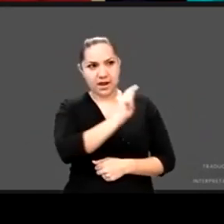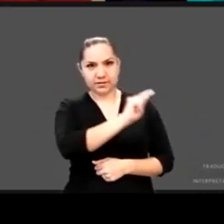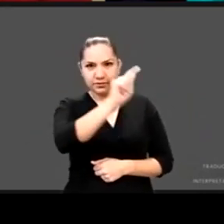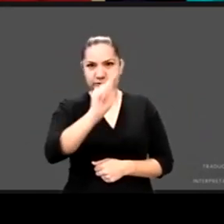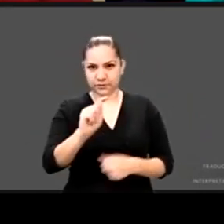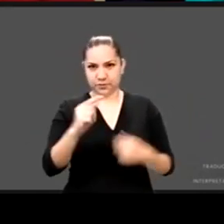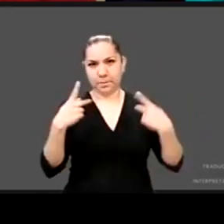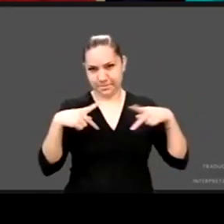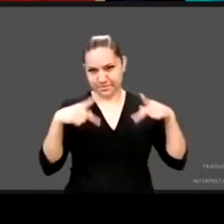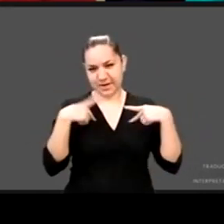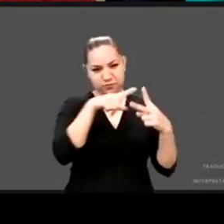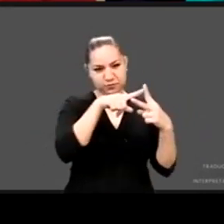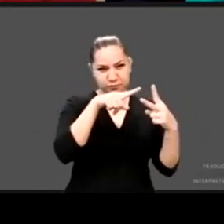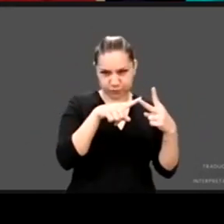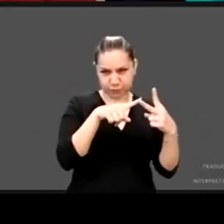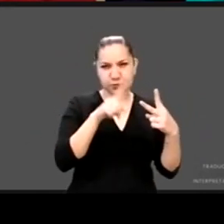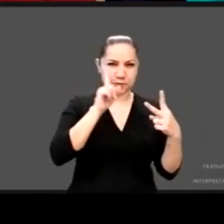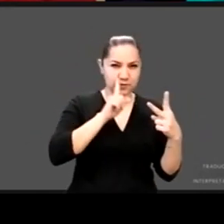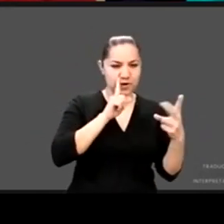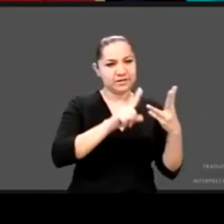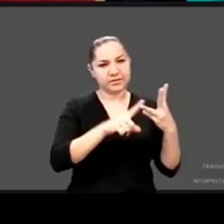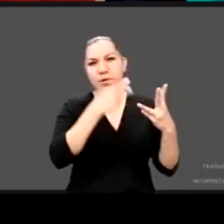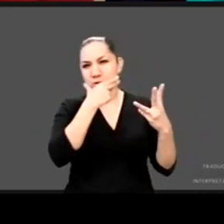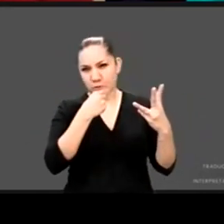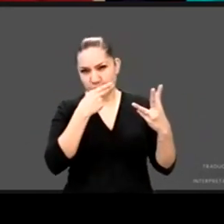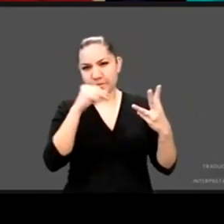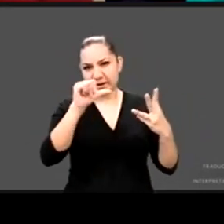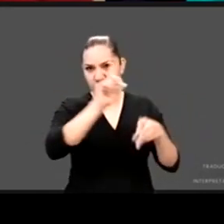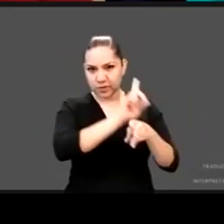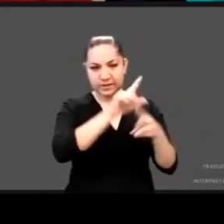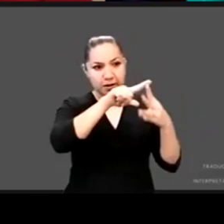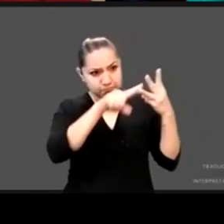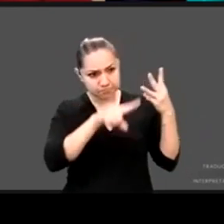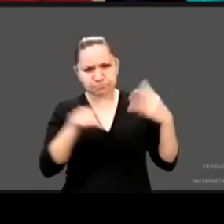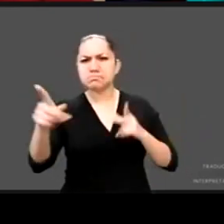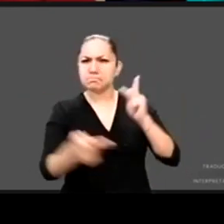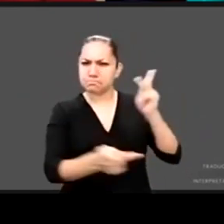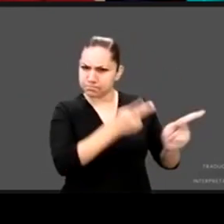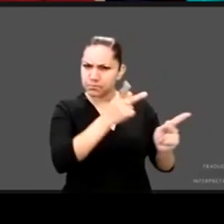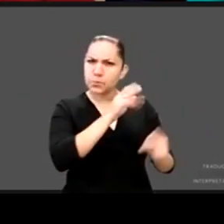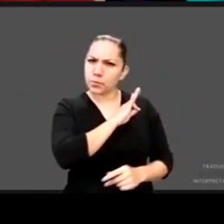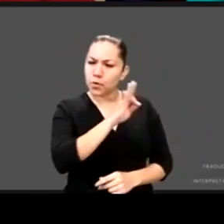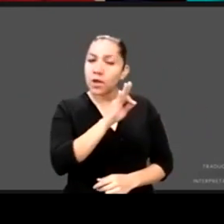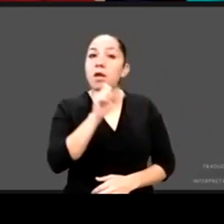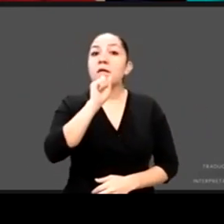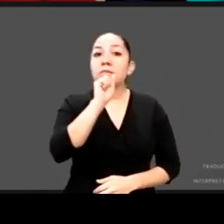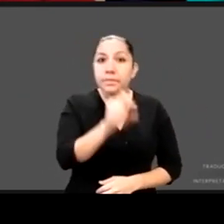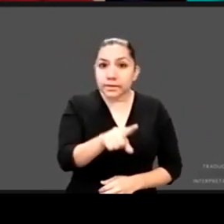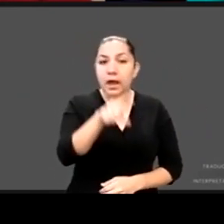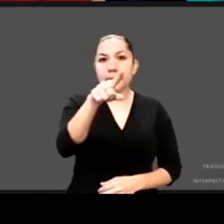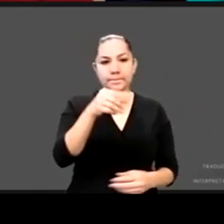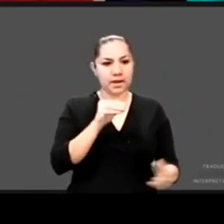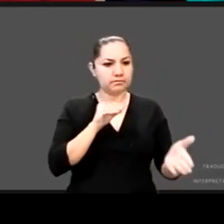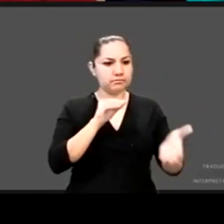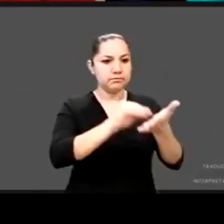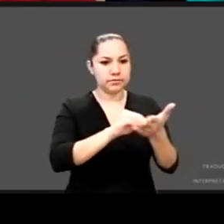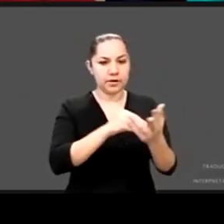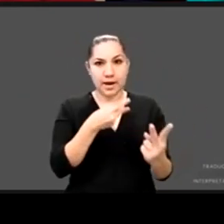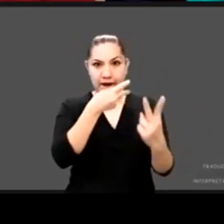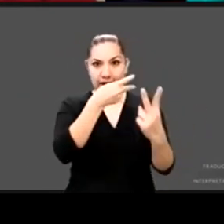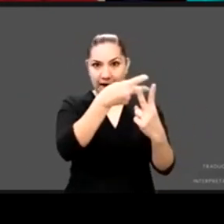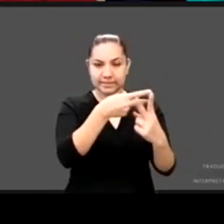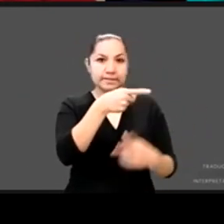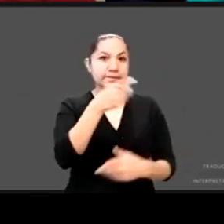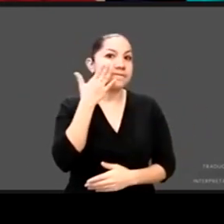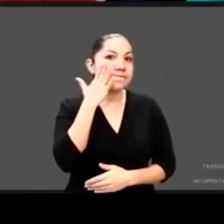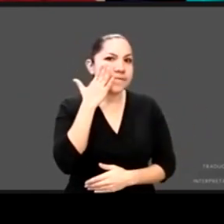acompaña. También podrán seguirnos y enviar sus dudas y comentarios vía hashtag Facebook Live.